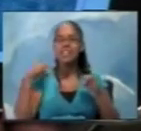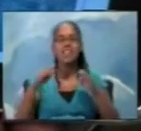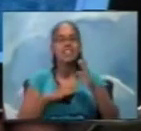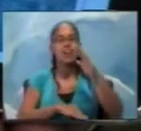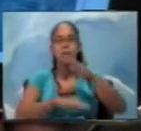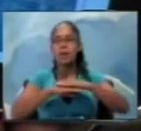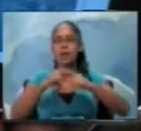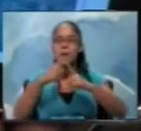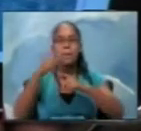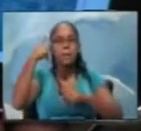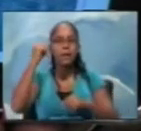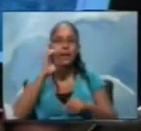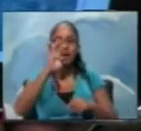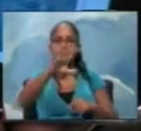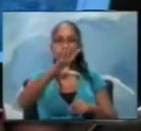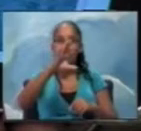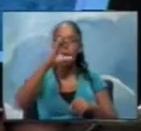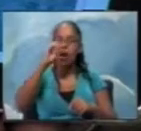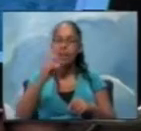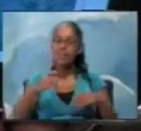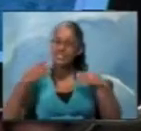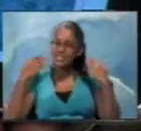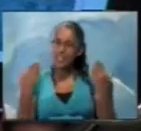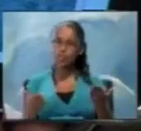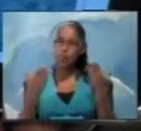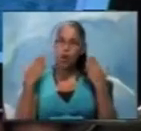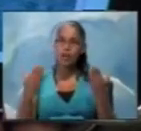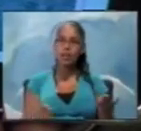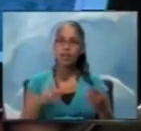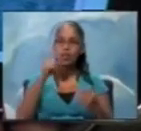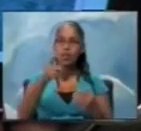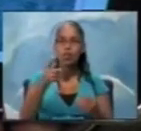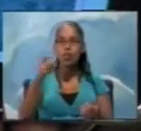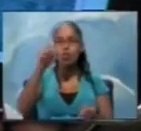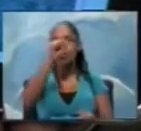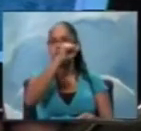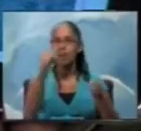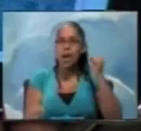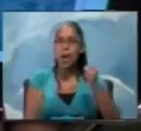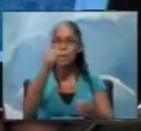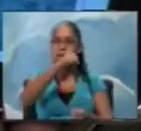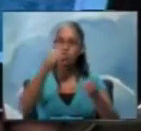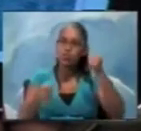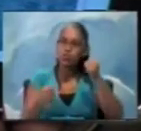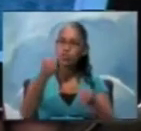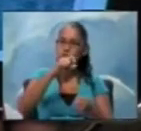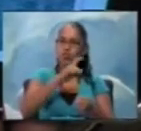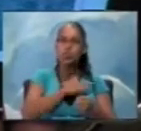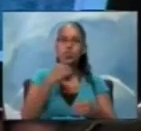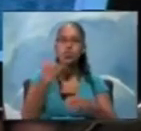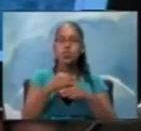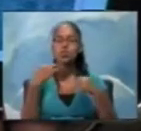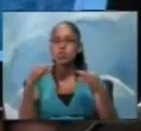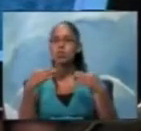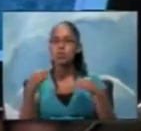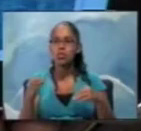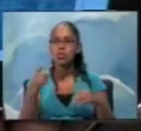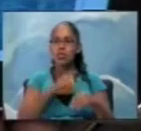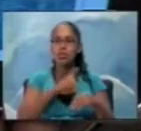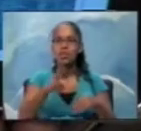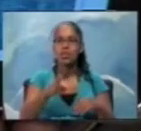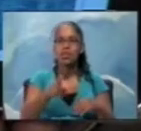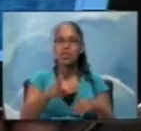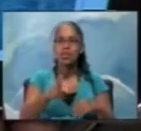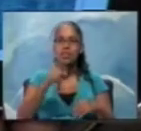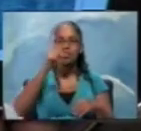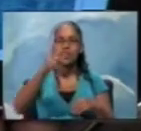capacidad para 40 toneladas. Un camioncito de esos comunes, Ford, eso coge